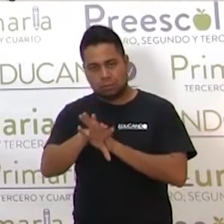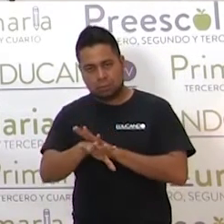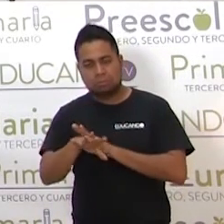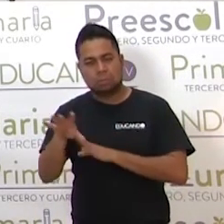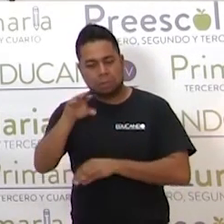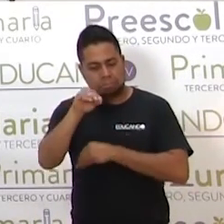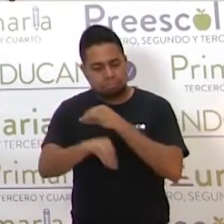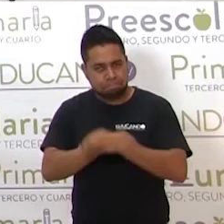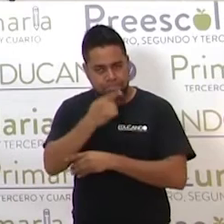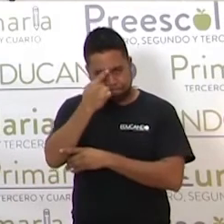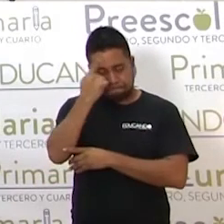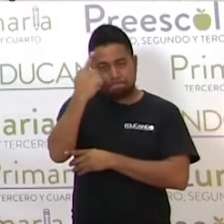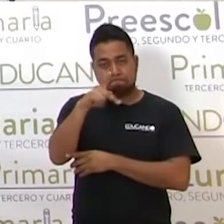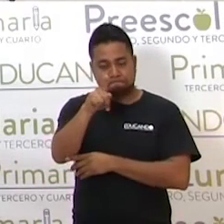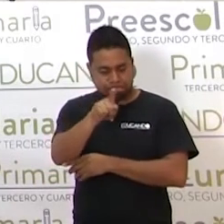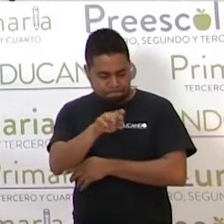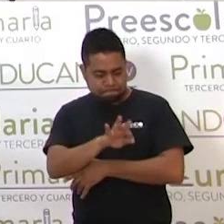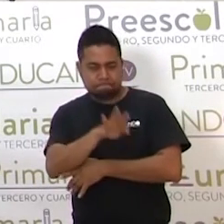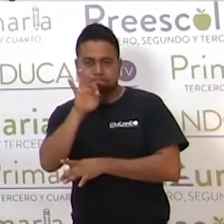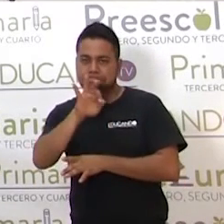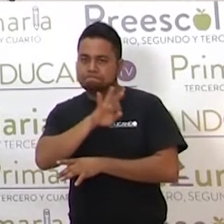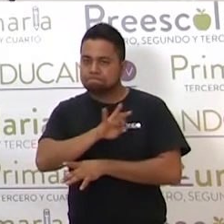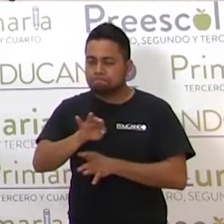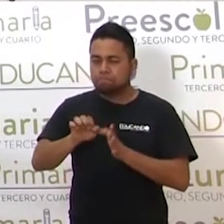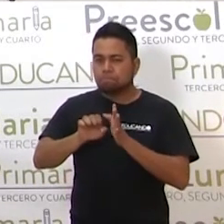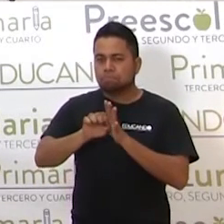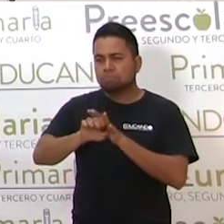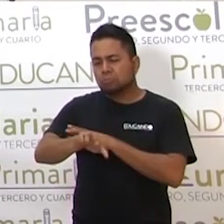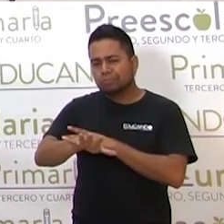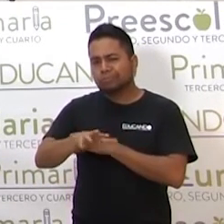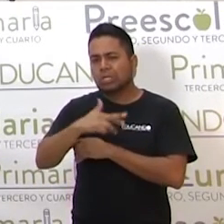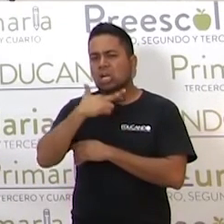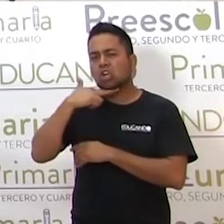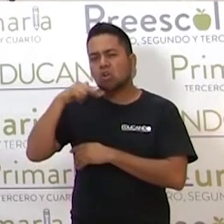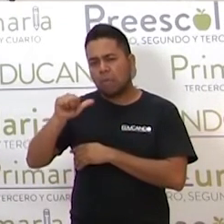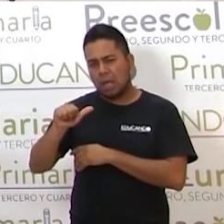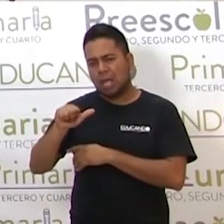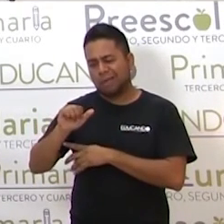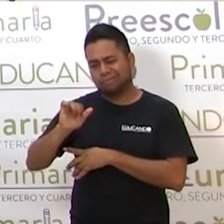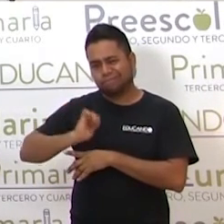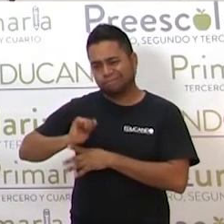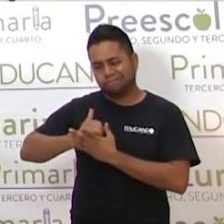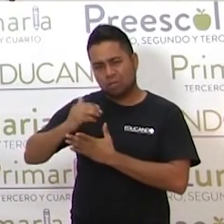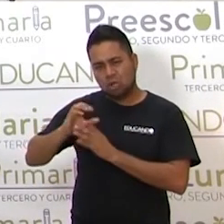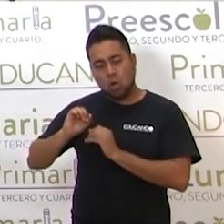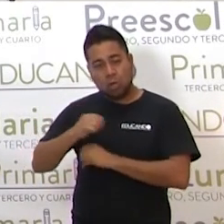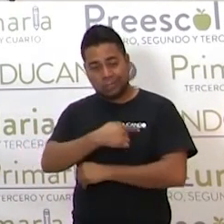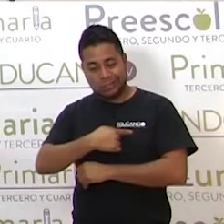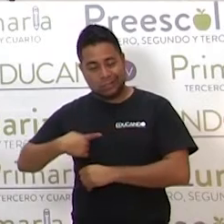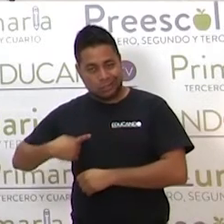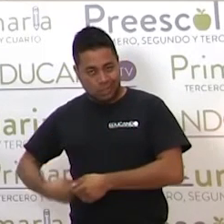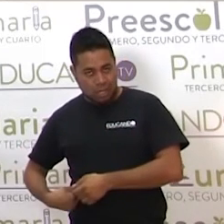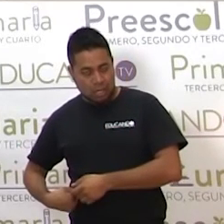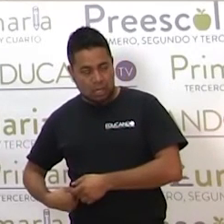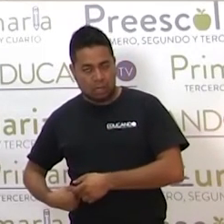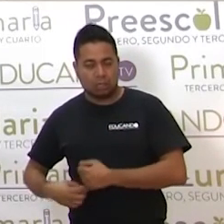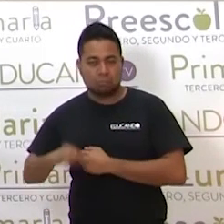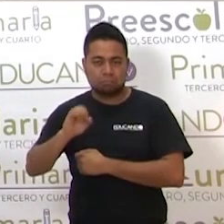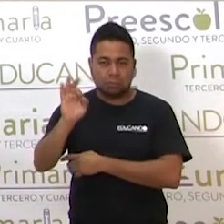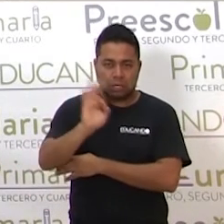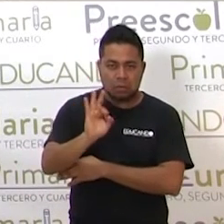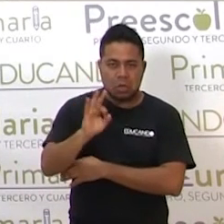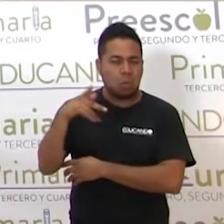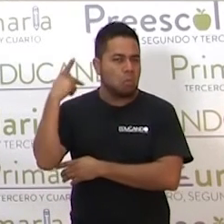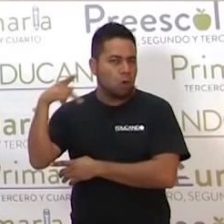confusiones. Pero ustedes pueden elegir a lo mejor situarlo en la antigua Roma o en China o tal vez en